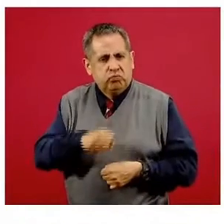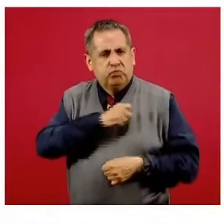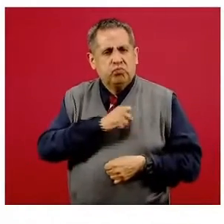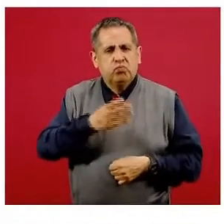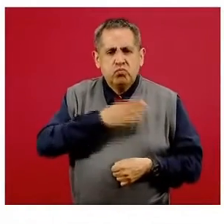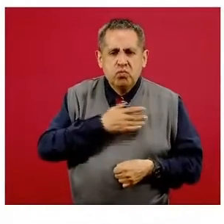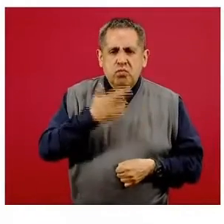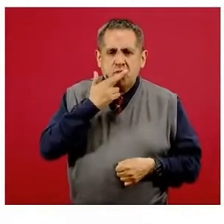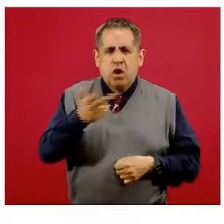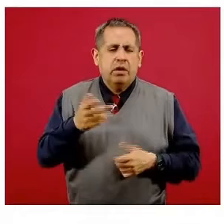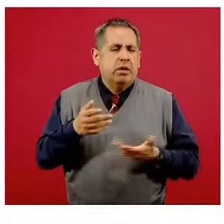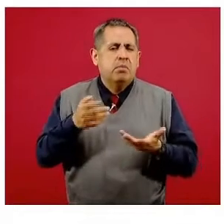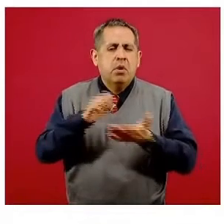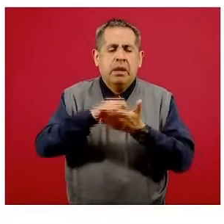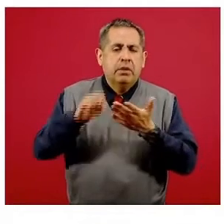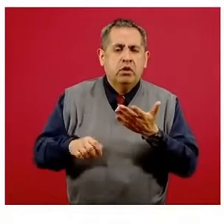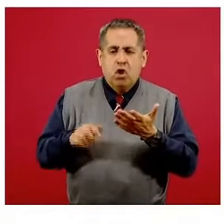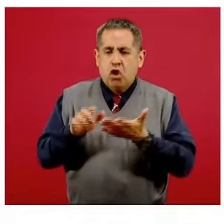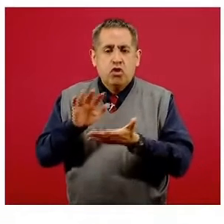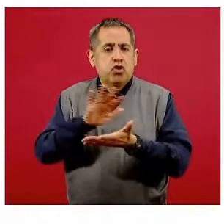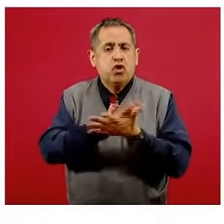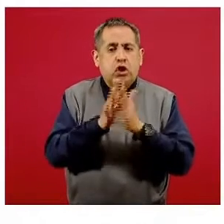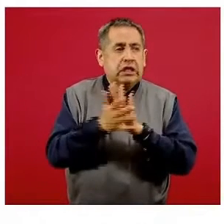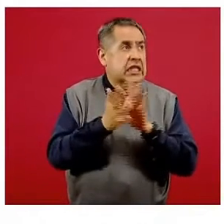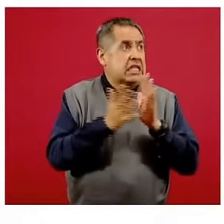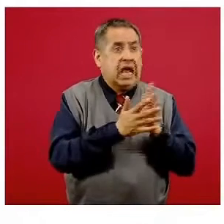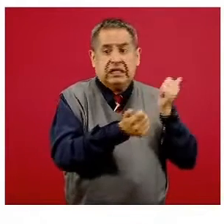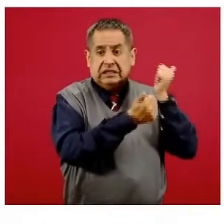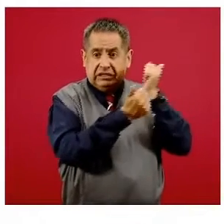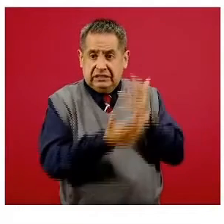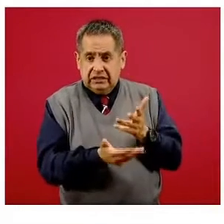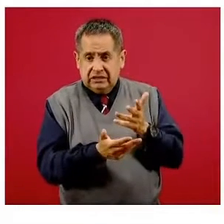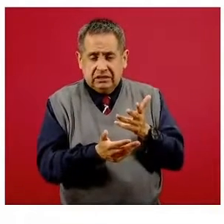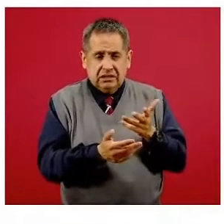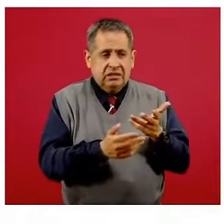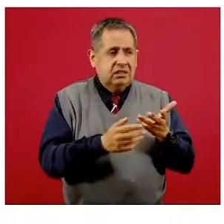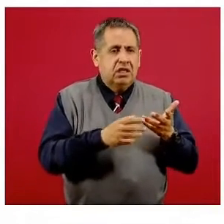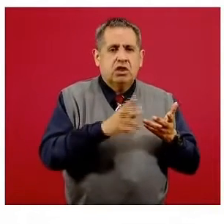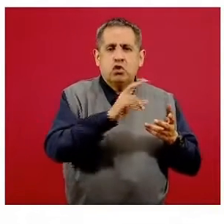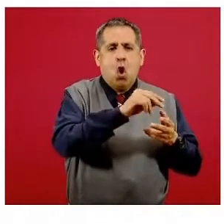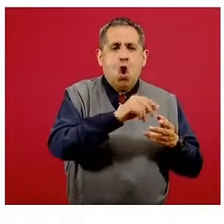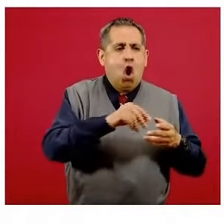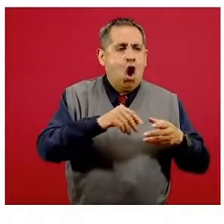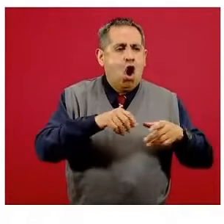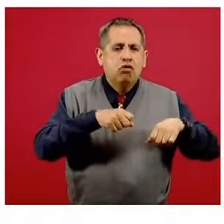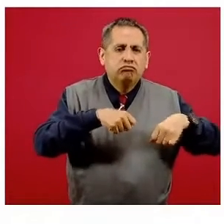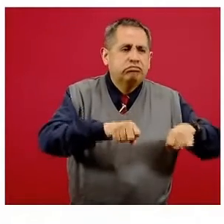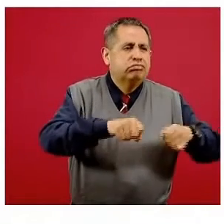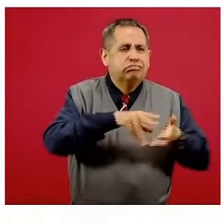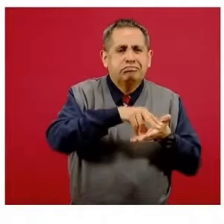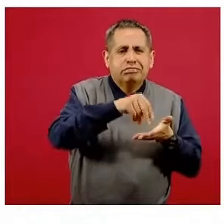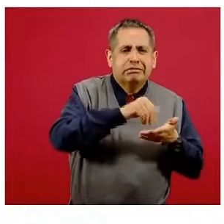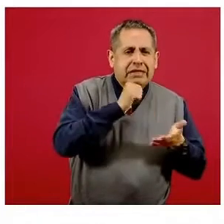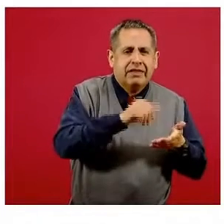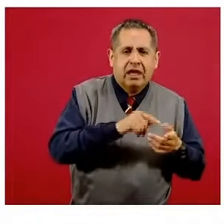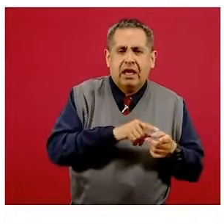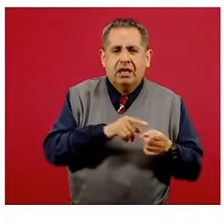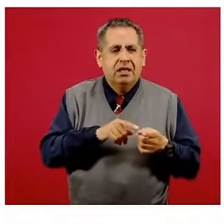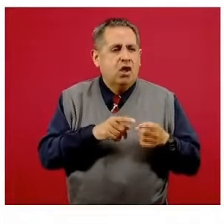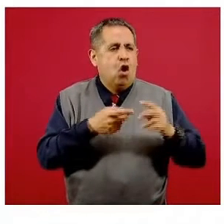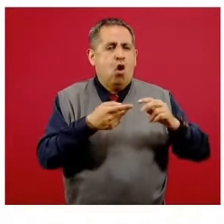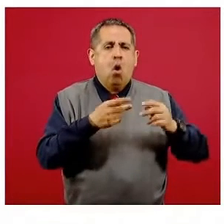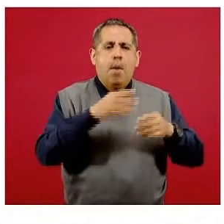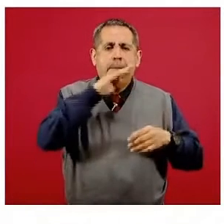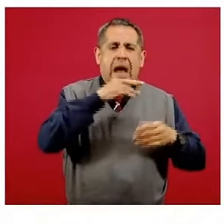de las tortillas industrializadas que provienen de harinas no nixtamalizadas, de maíces híbridos,